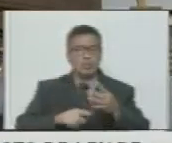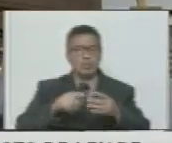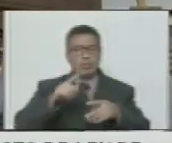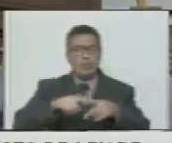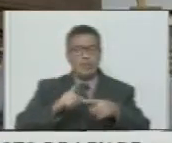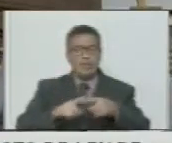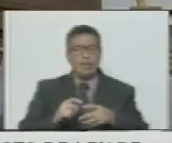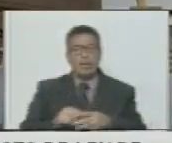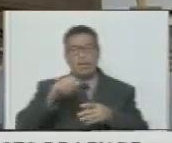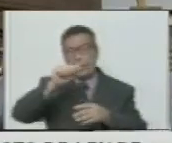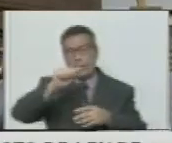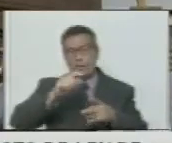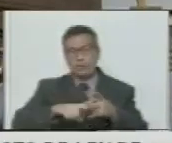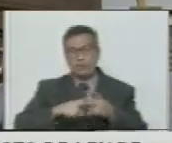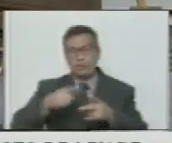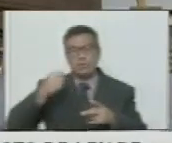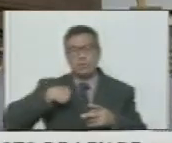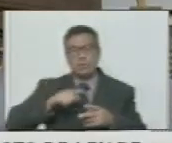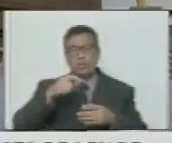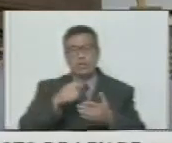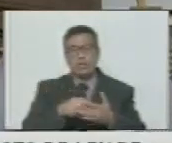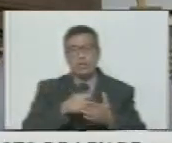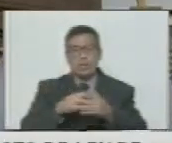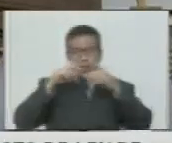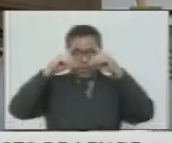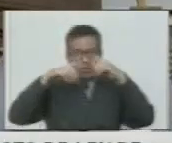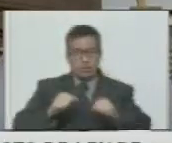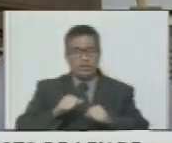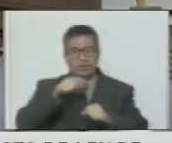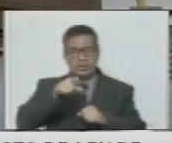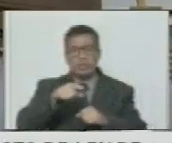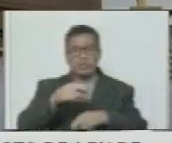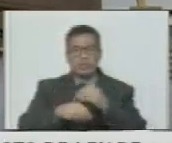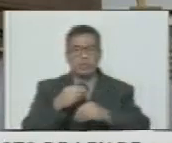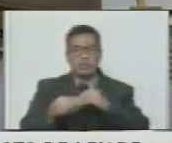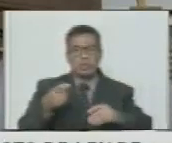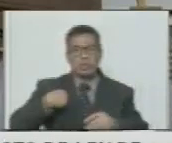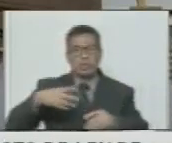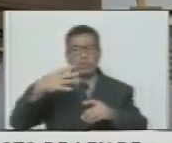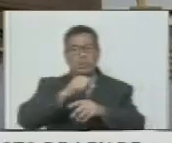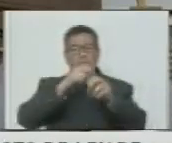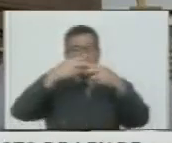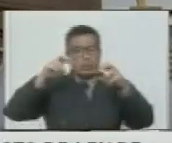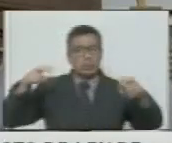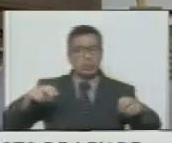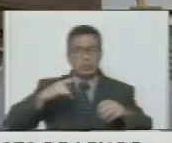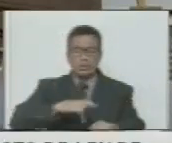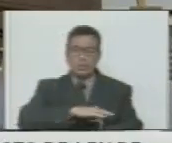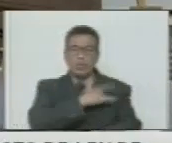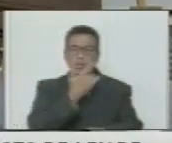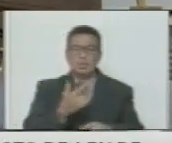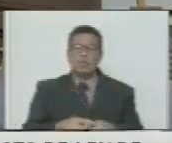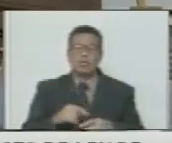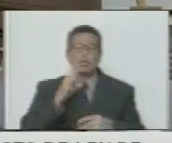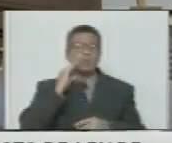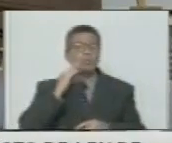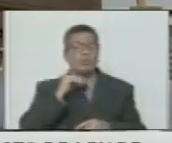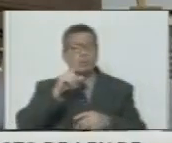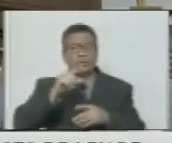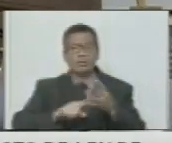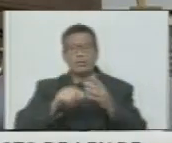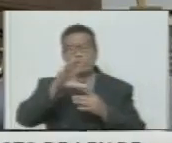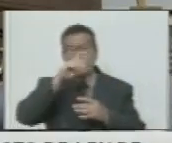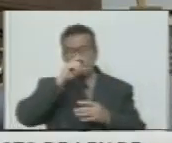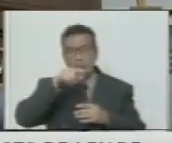de las siguientes condiciones. A. Tener calificación profesional derivada de haber obtenido un título universitario con